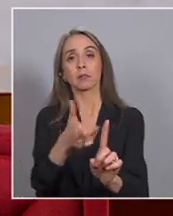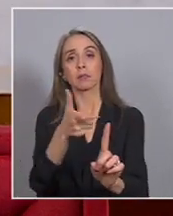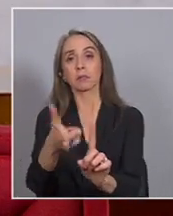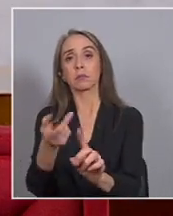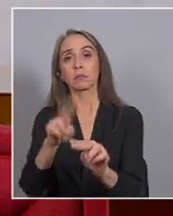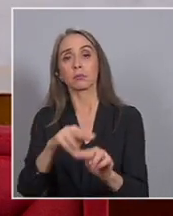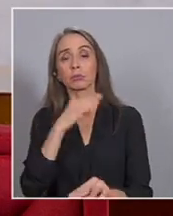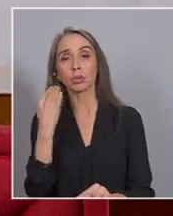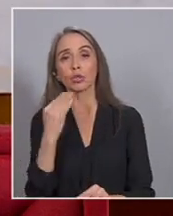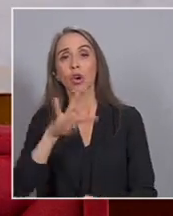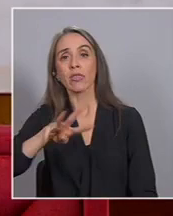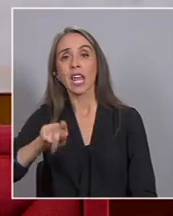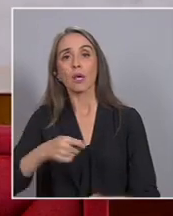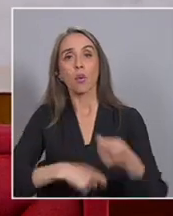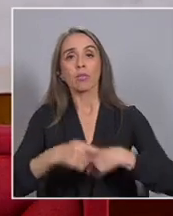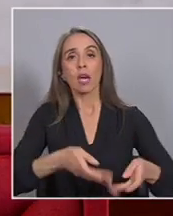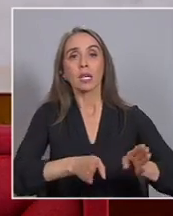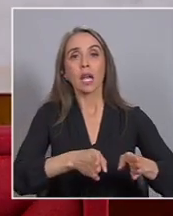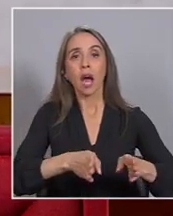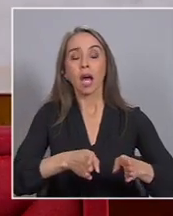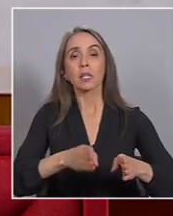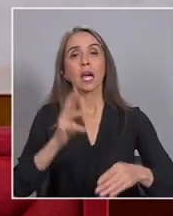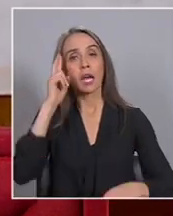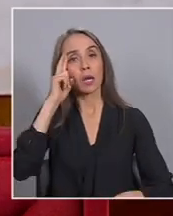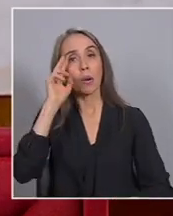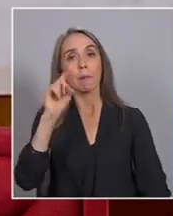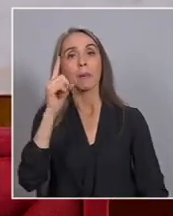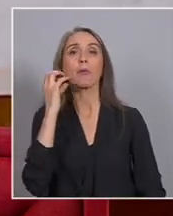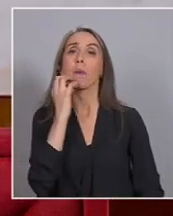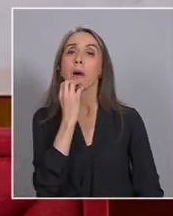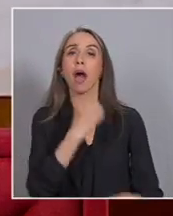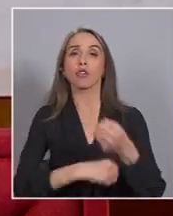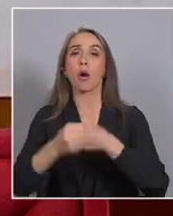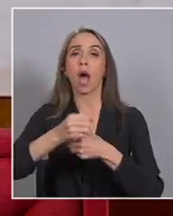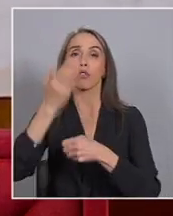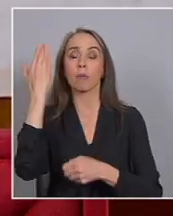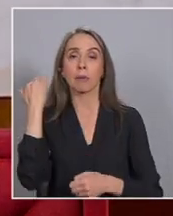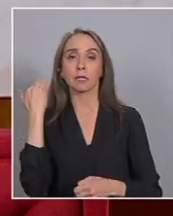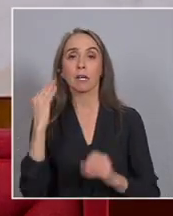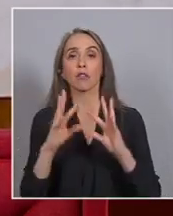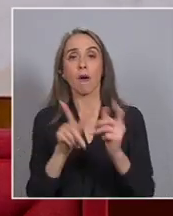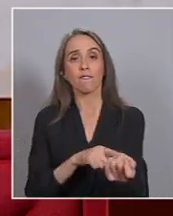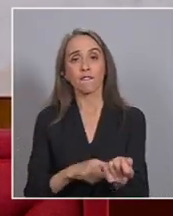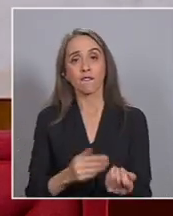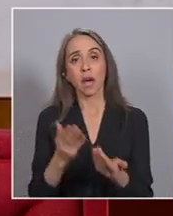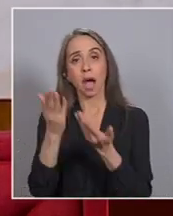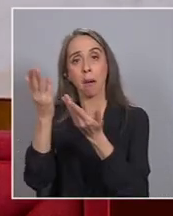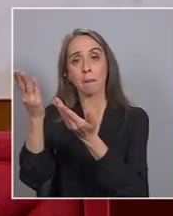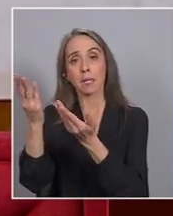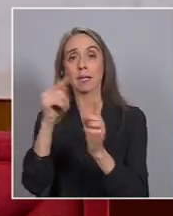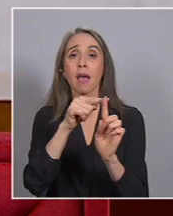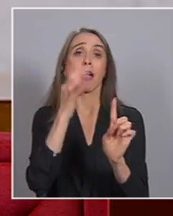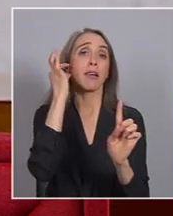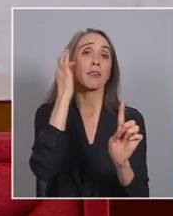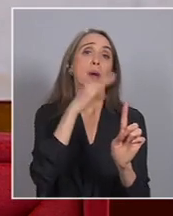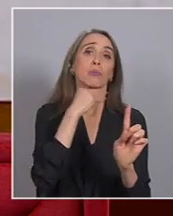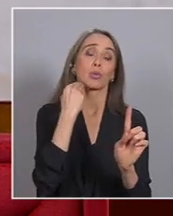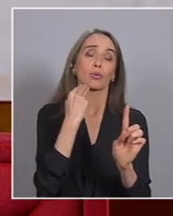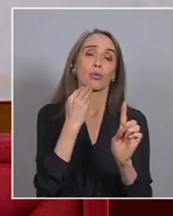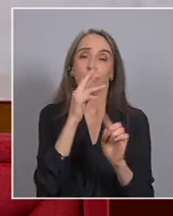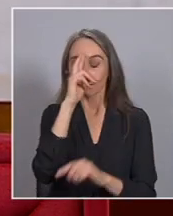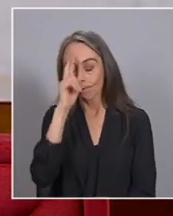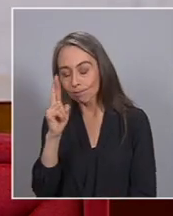por delincuentes ambulantes en el marco de la conmemoración del 1 de mayo del año pasado, a cuya familia le entrego todo mi respeto y cariño.